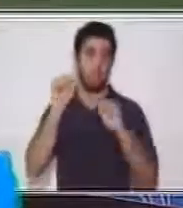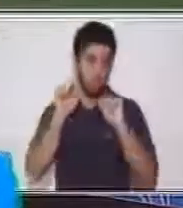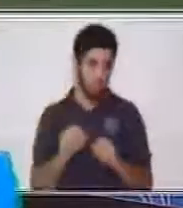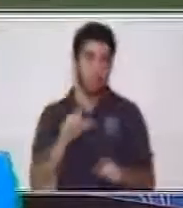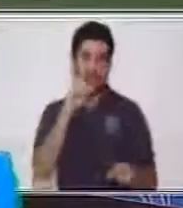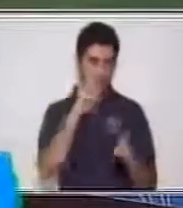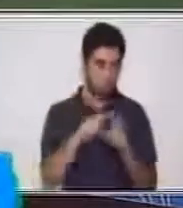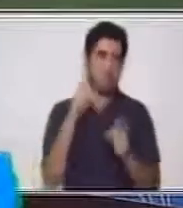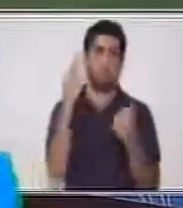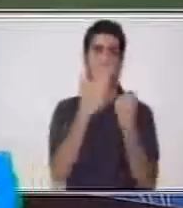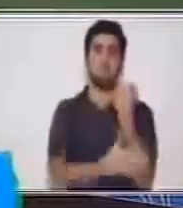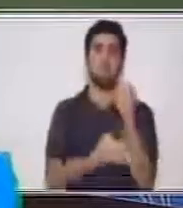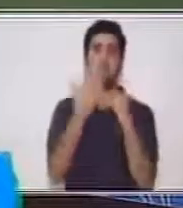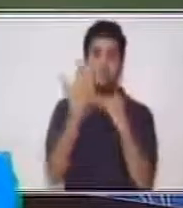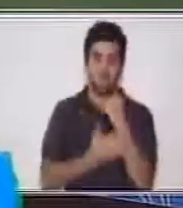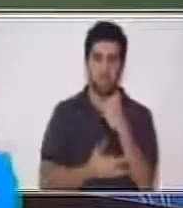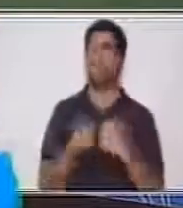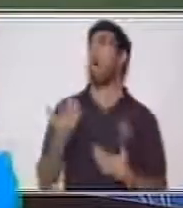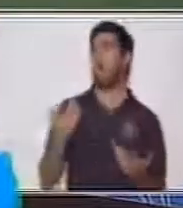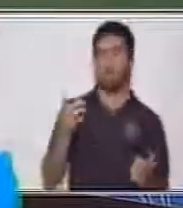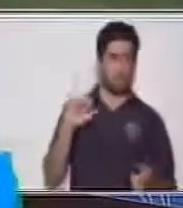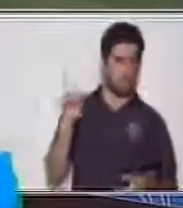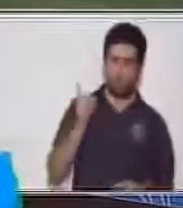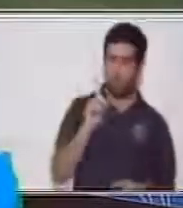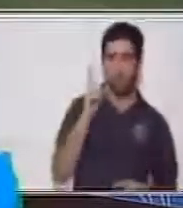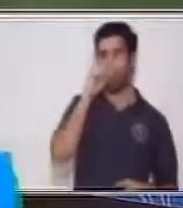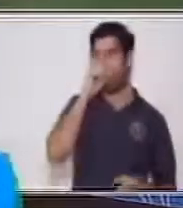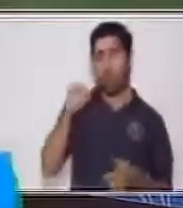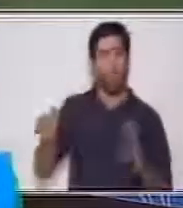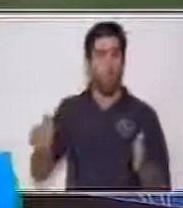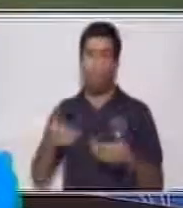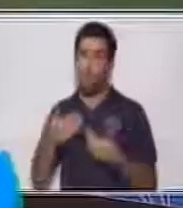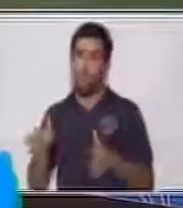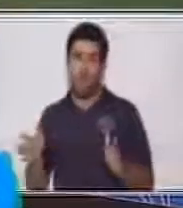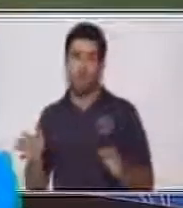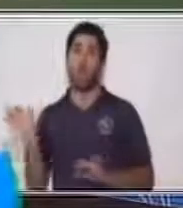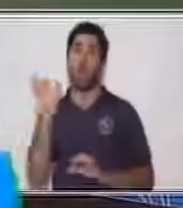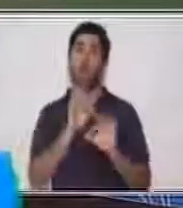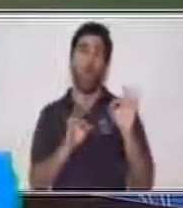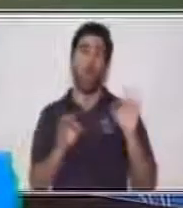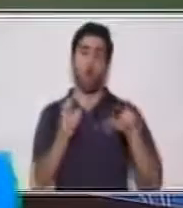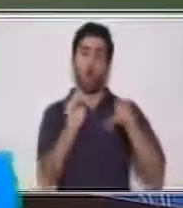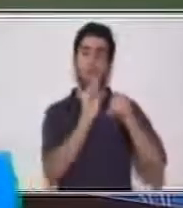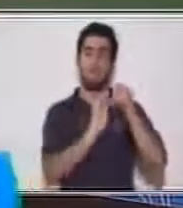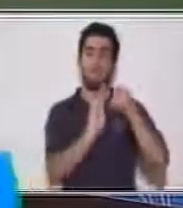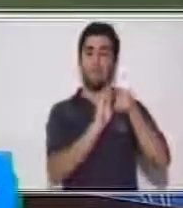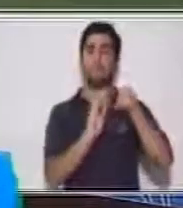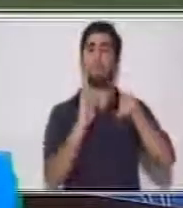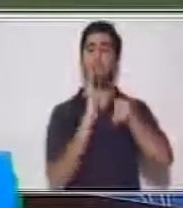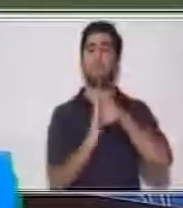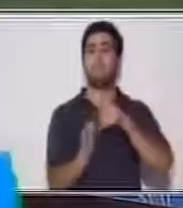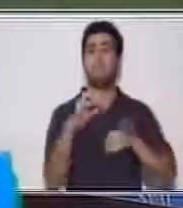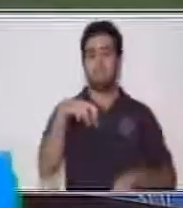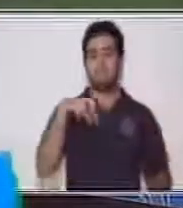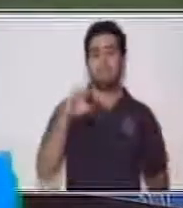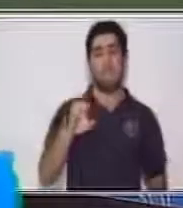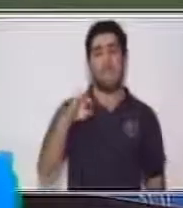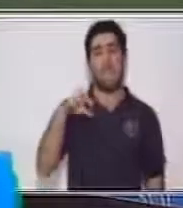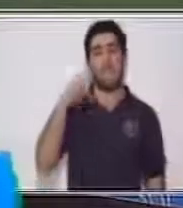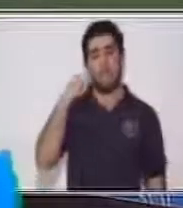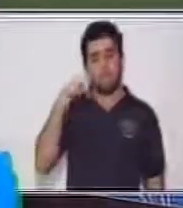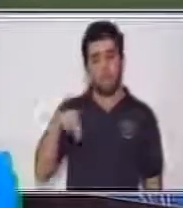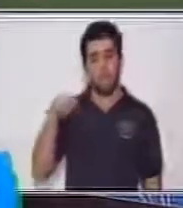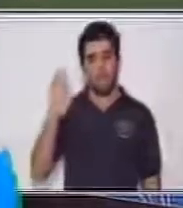piñas? ¿Verdad que no? ¿O podríamos hablar de pepinos? No, ¿verdad? Tenemos que